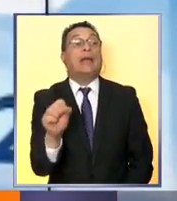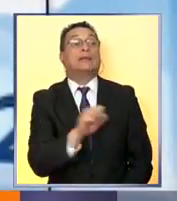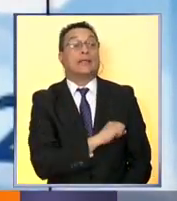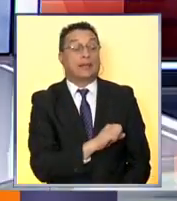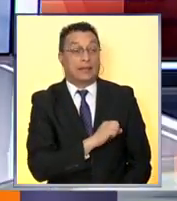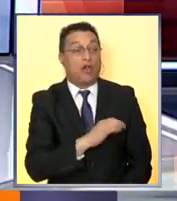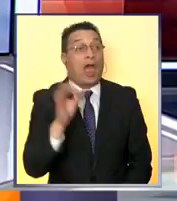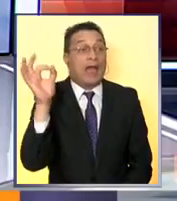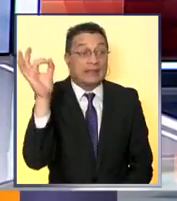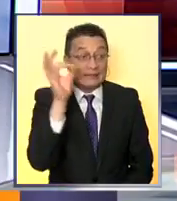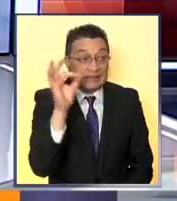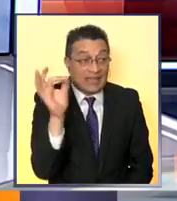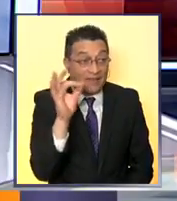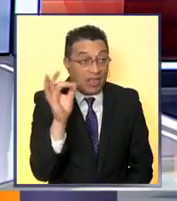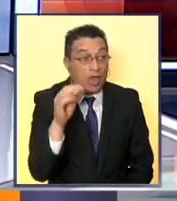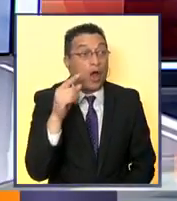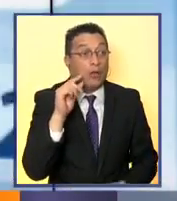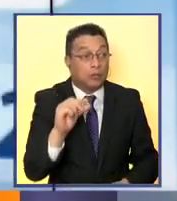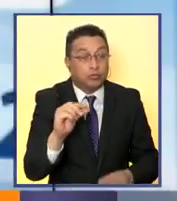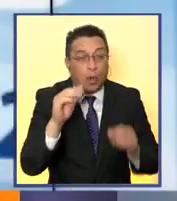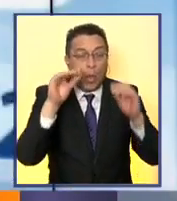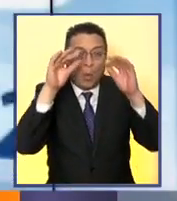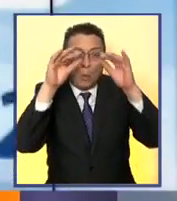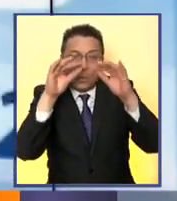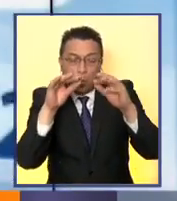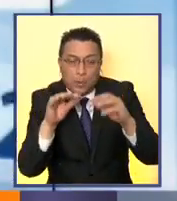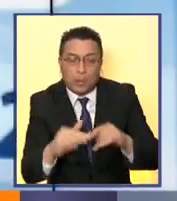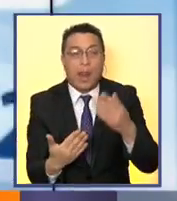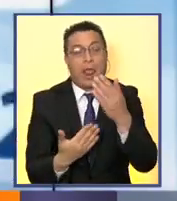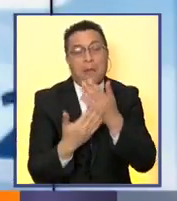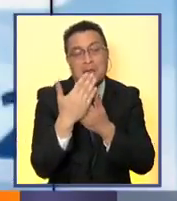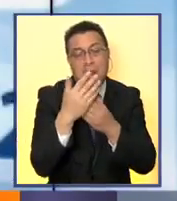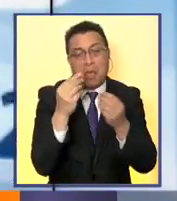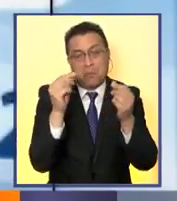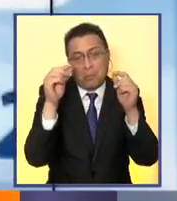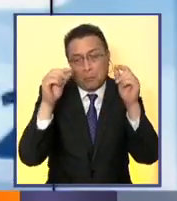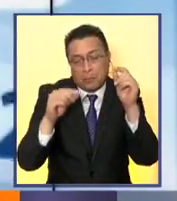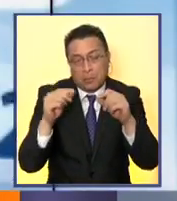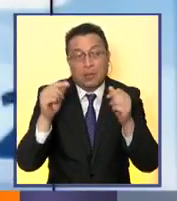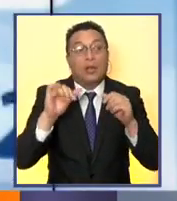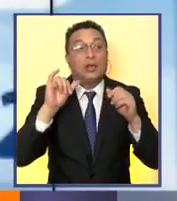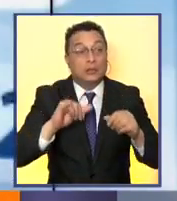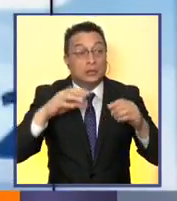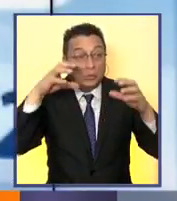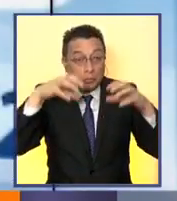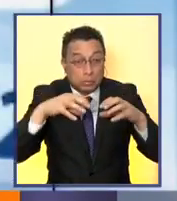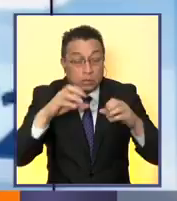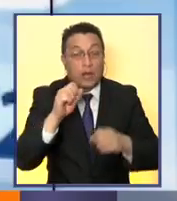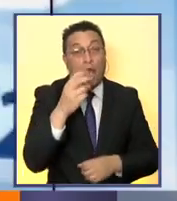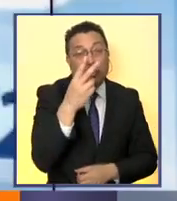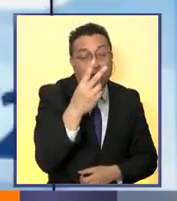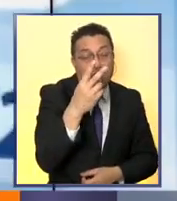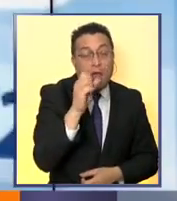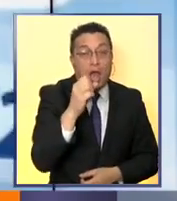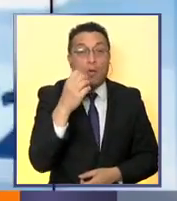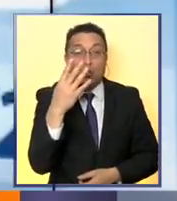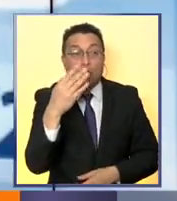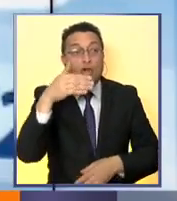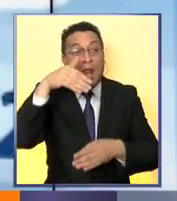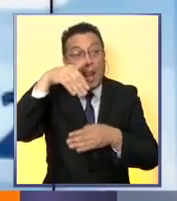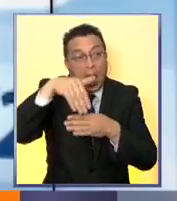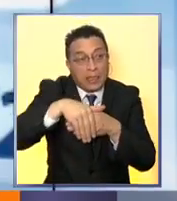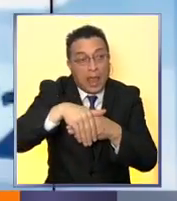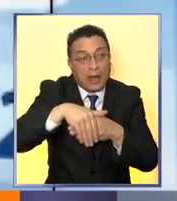El día sábado esperamos esta pequeña llovizna matinal y que vamos a tener precipitaciones entre las 2 y las 4 de la tarde de